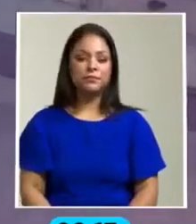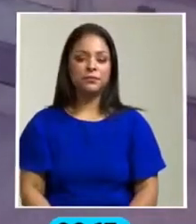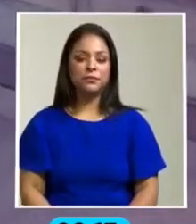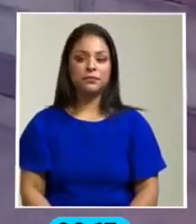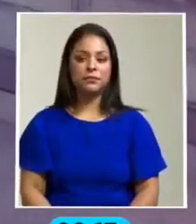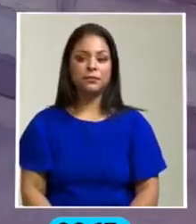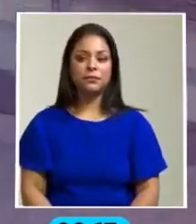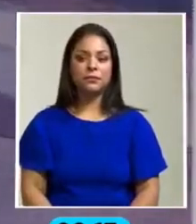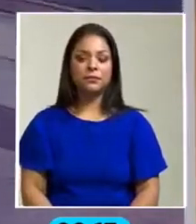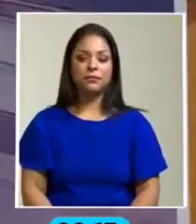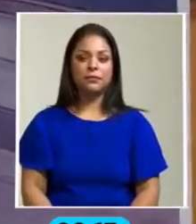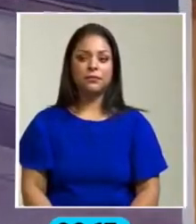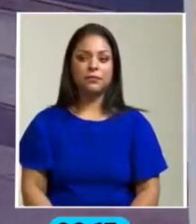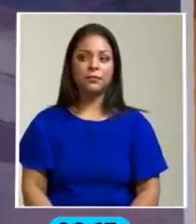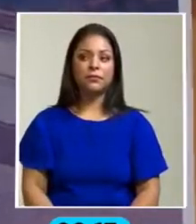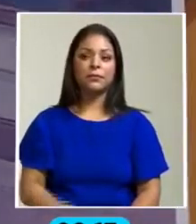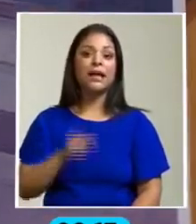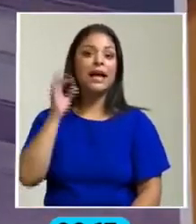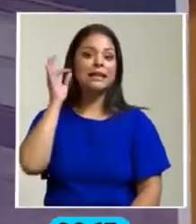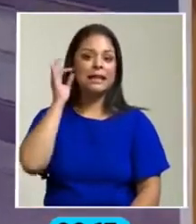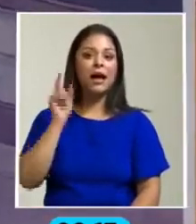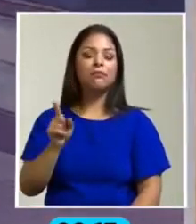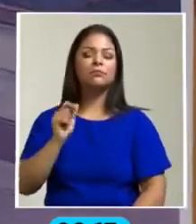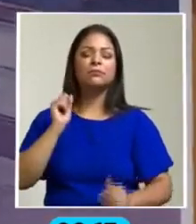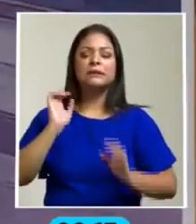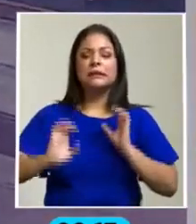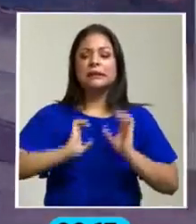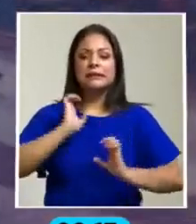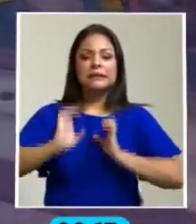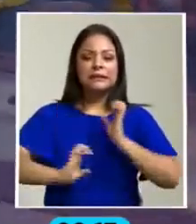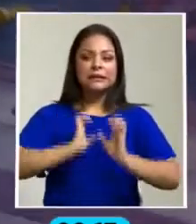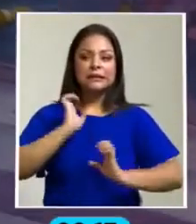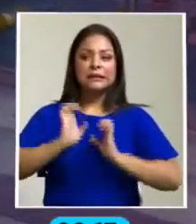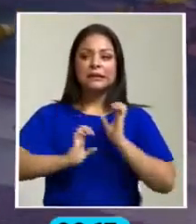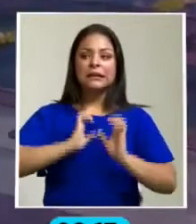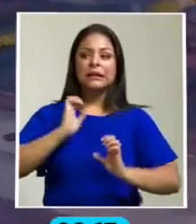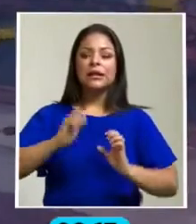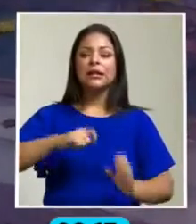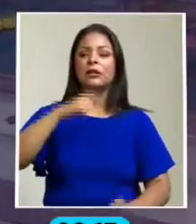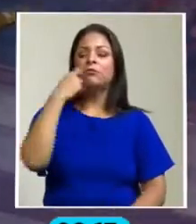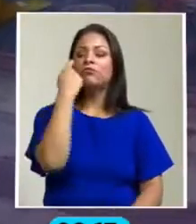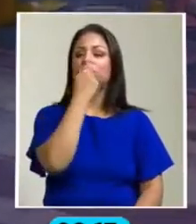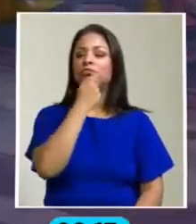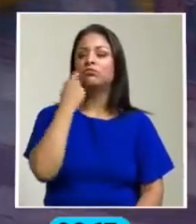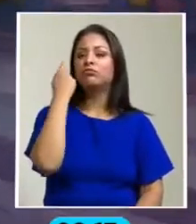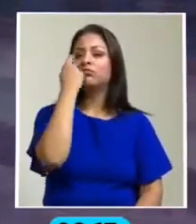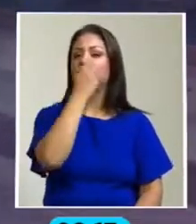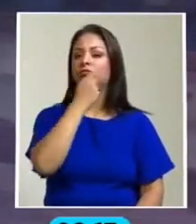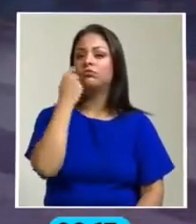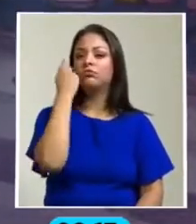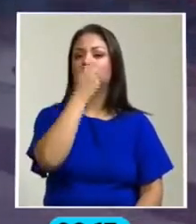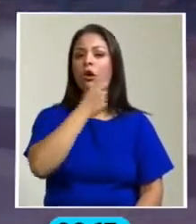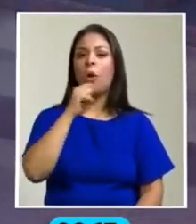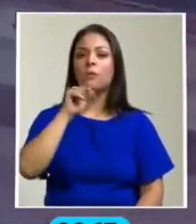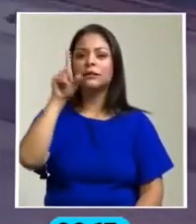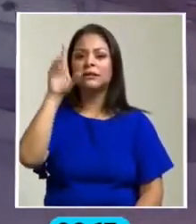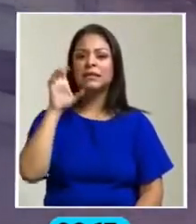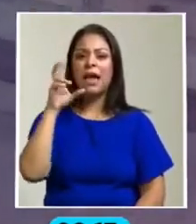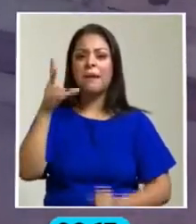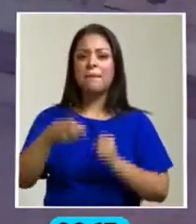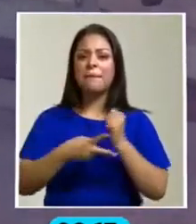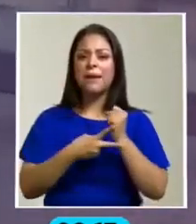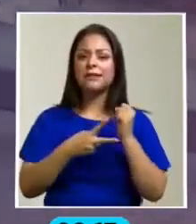Estaba tan emocionada que se pintó los labios más de 100 veces.